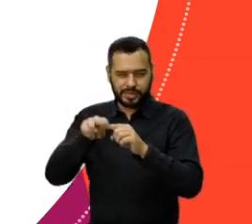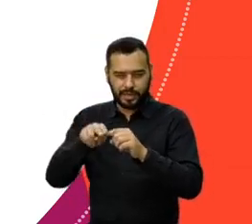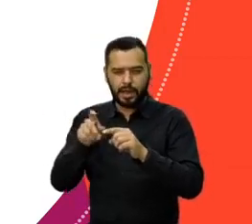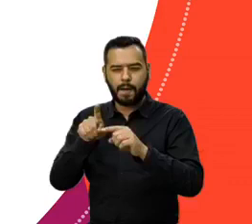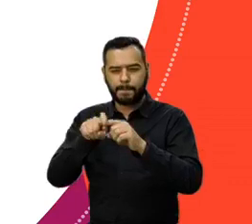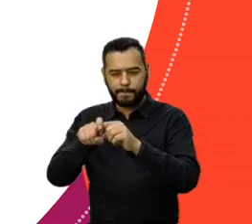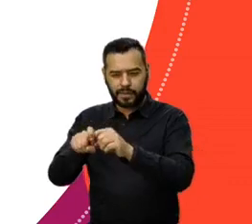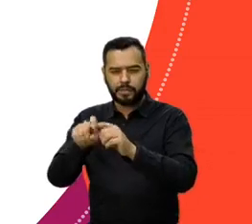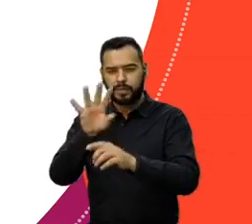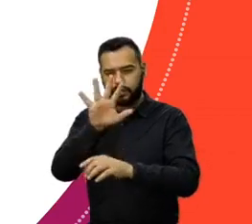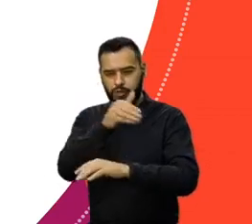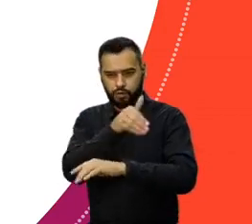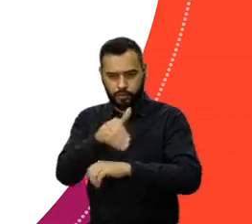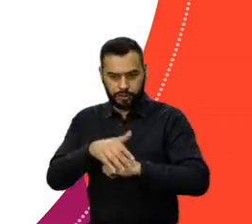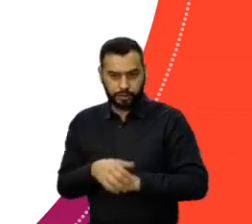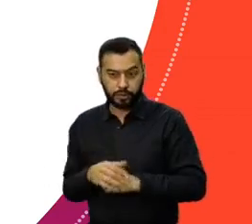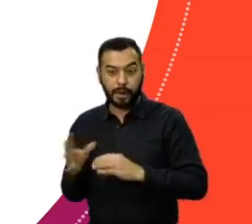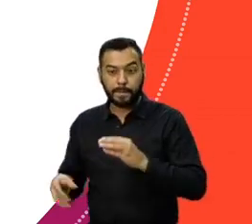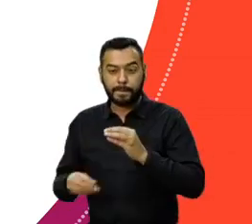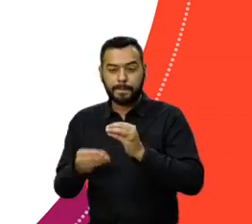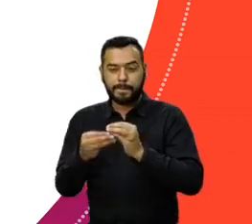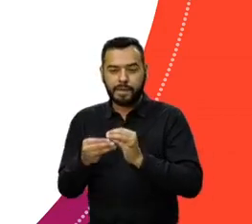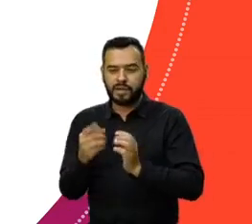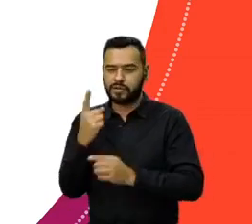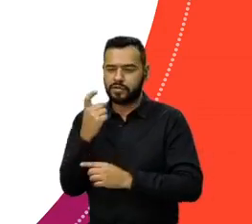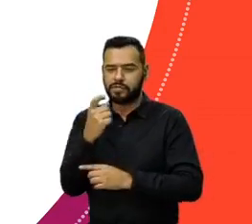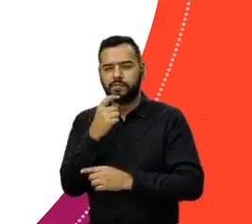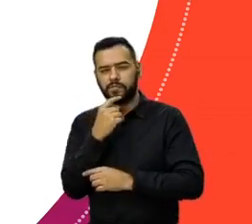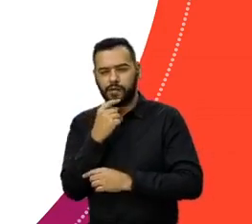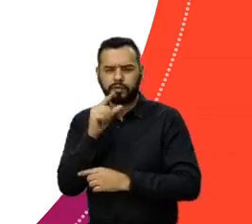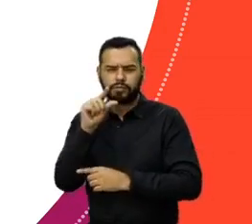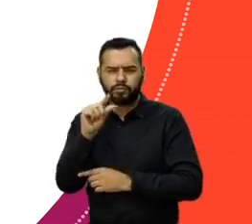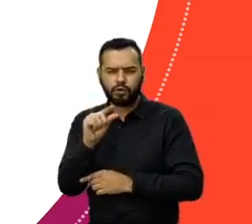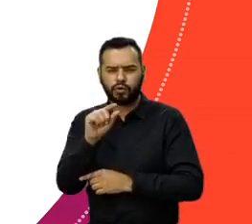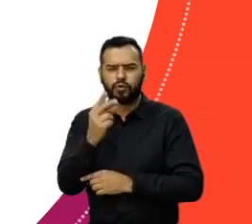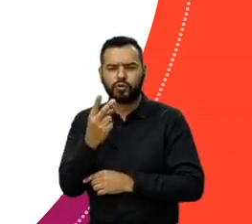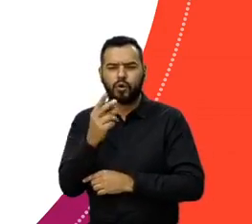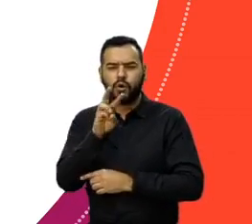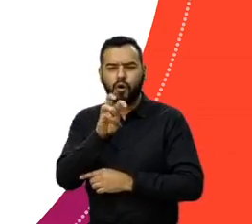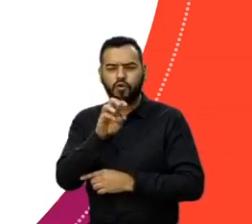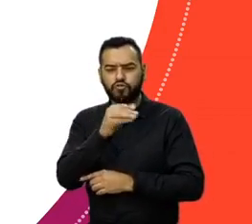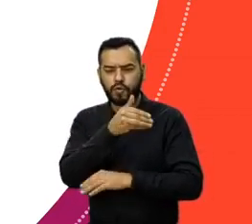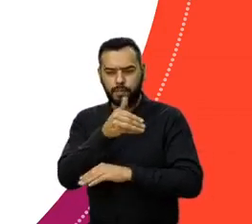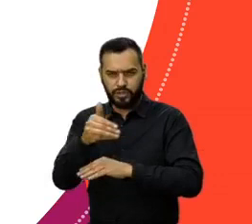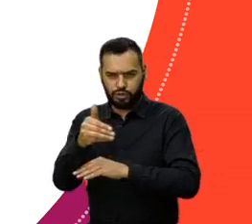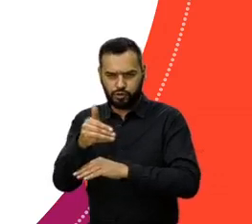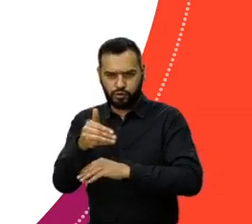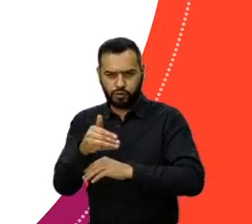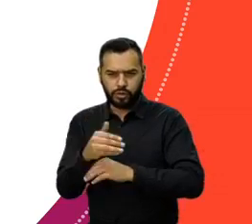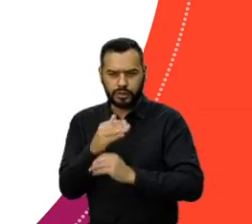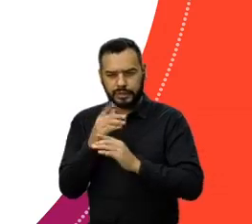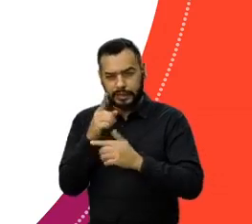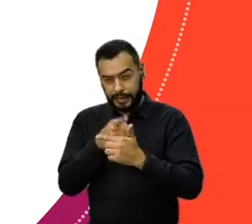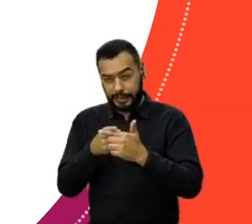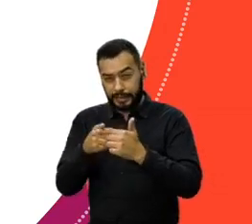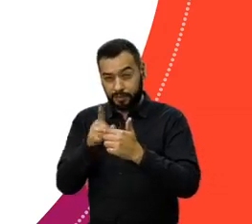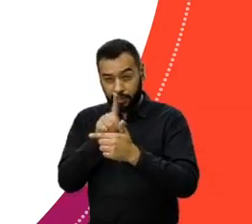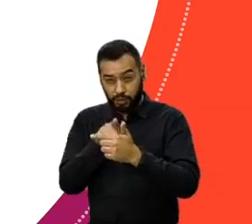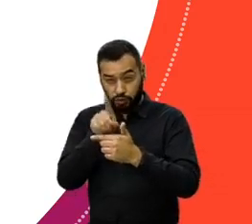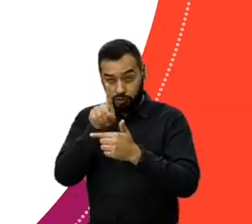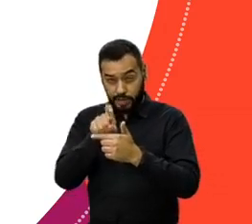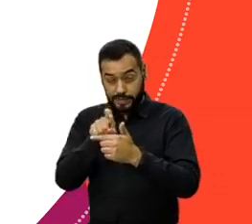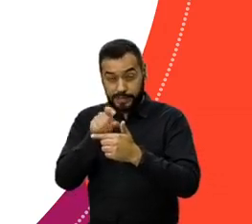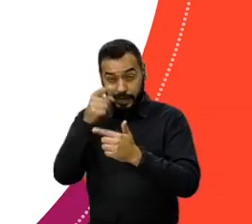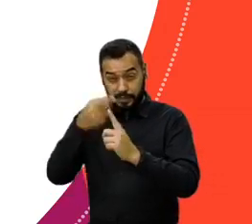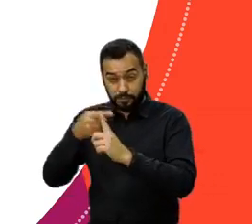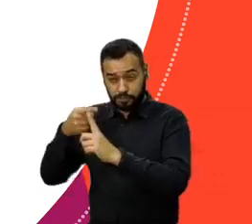5 millones adicional tenemos un faltante nuevamente muy pequeño de tan solo 8 millones de pesos que dividido en 16 meses